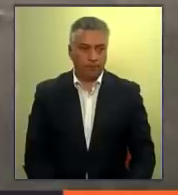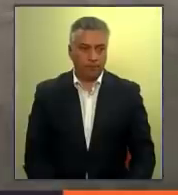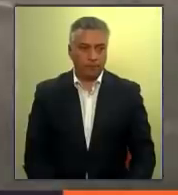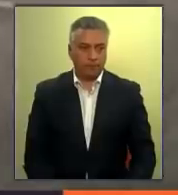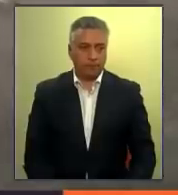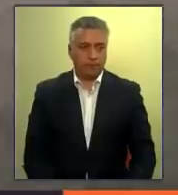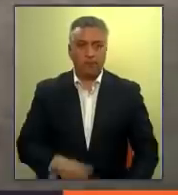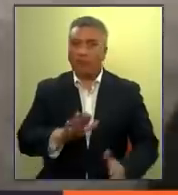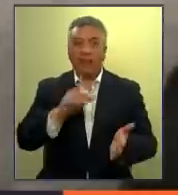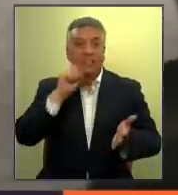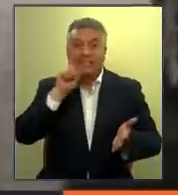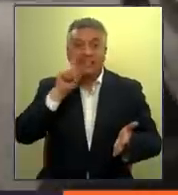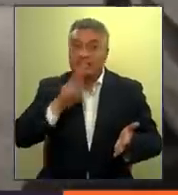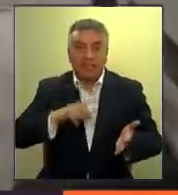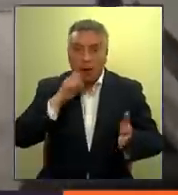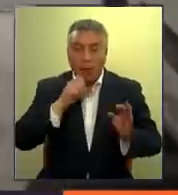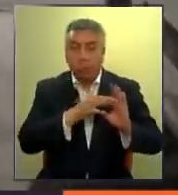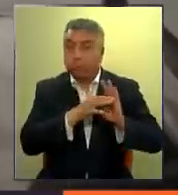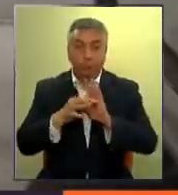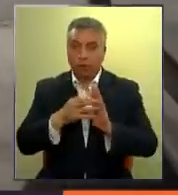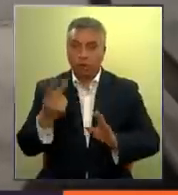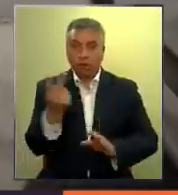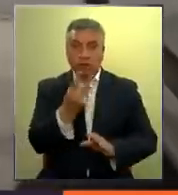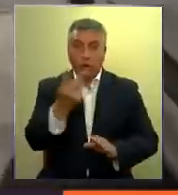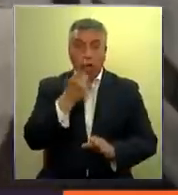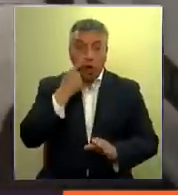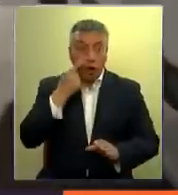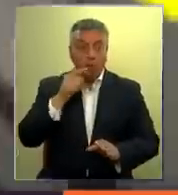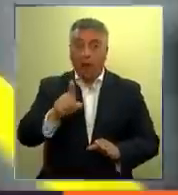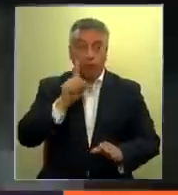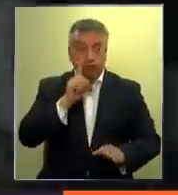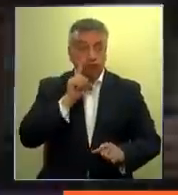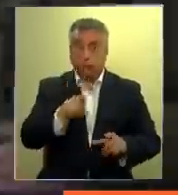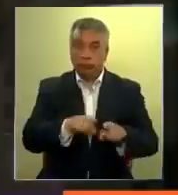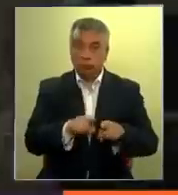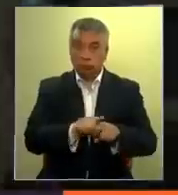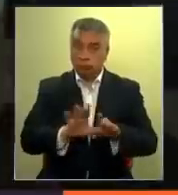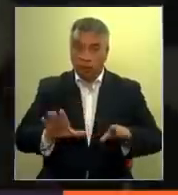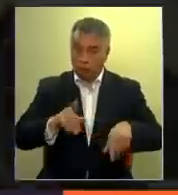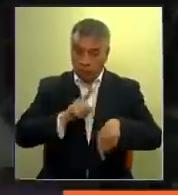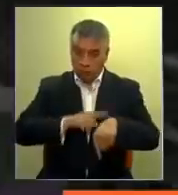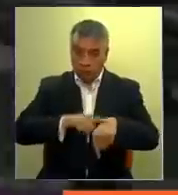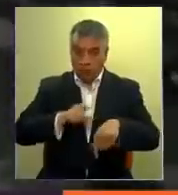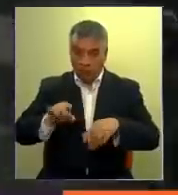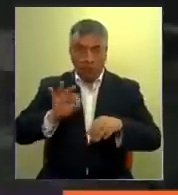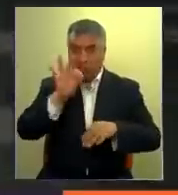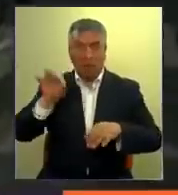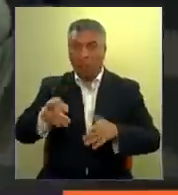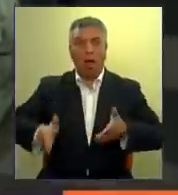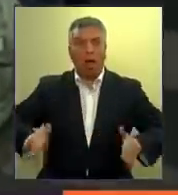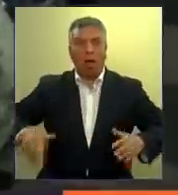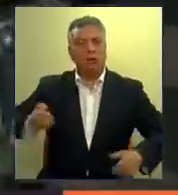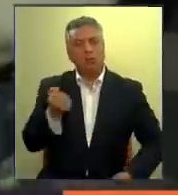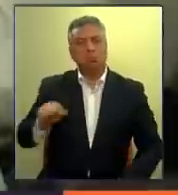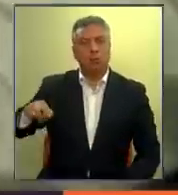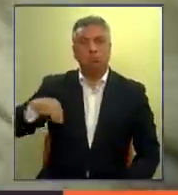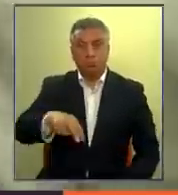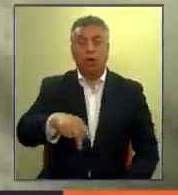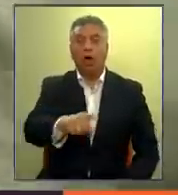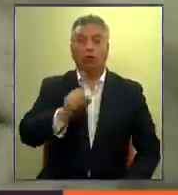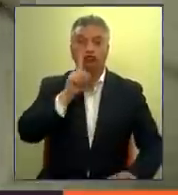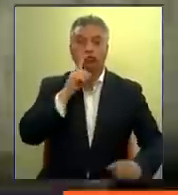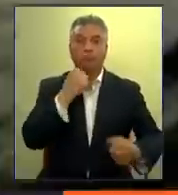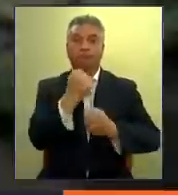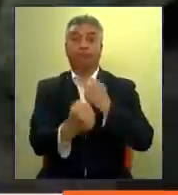Sin justificación posible, estos dos hombres, además de estar incumpliendo las medidas restrictivas por pandemia, supuestamente se estaban peleando por